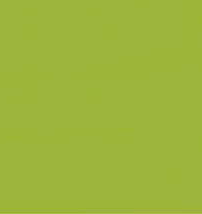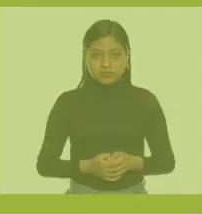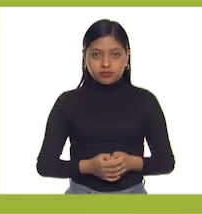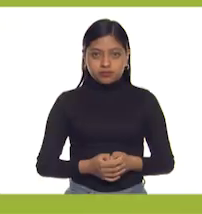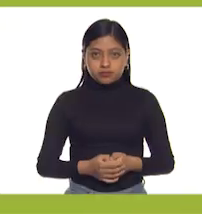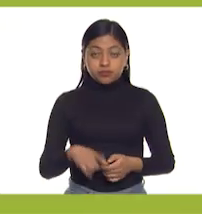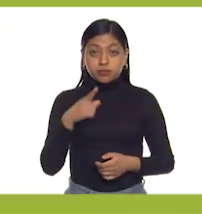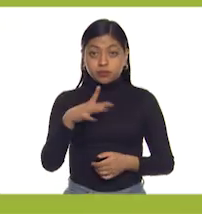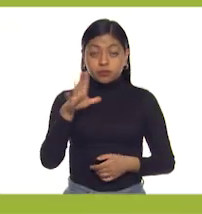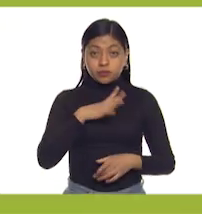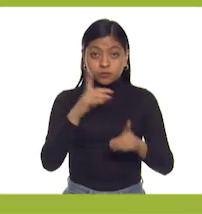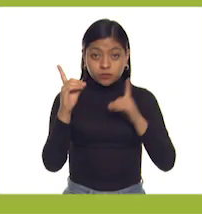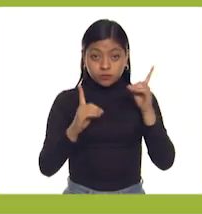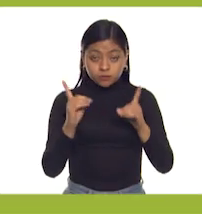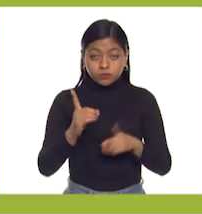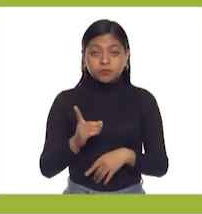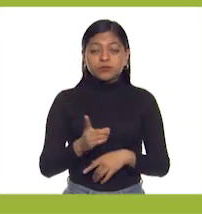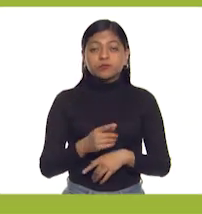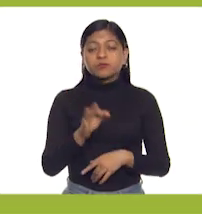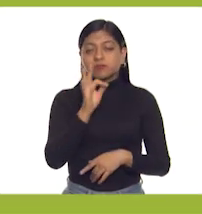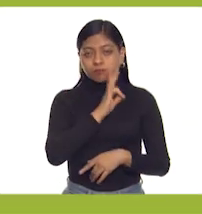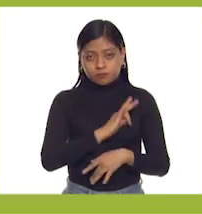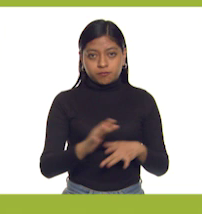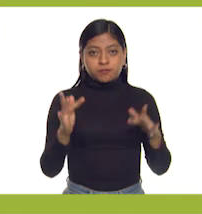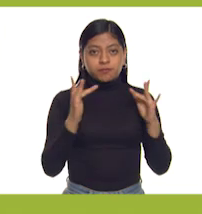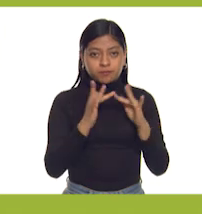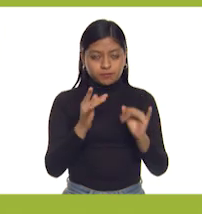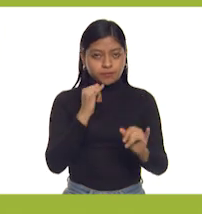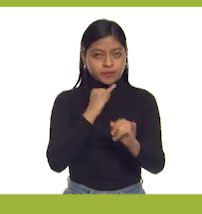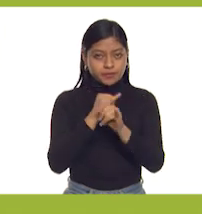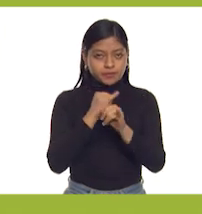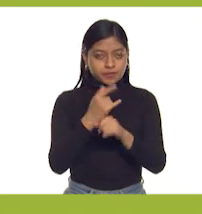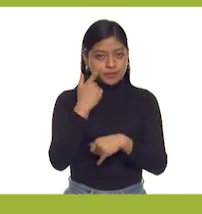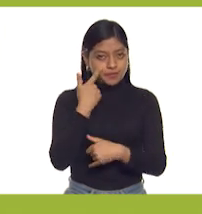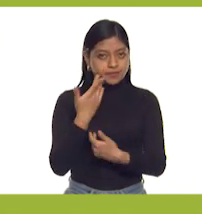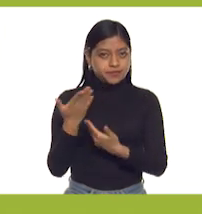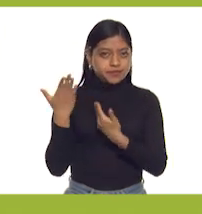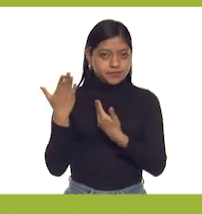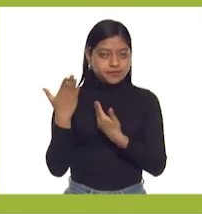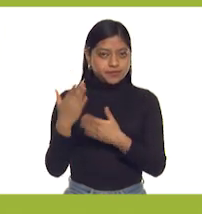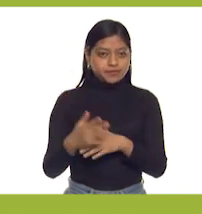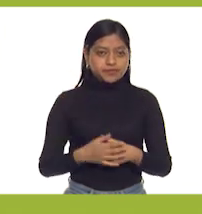Si tienes alguna duda, contáctanos. Página web